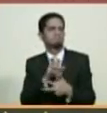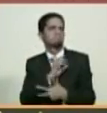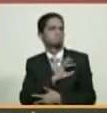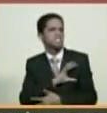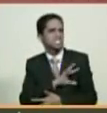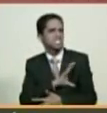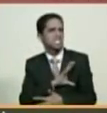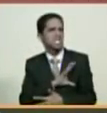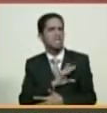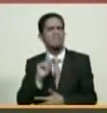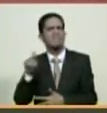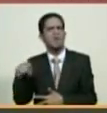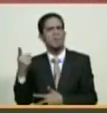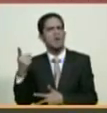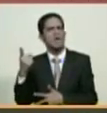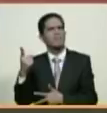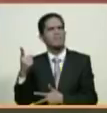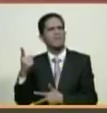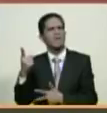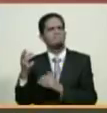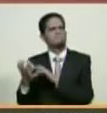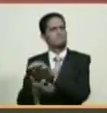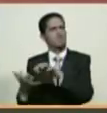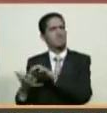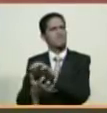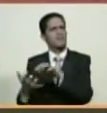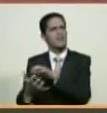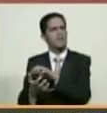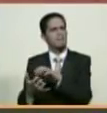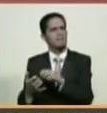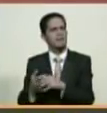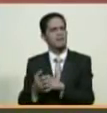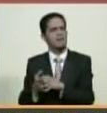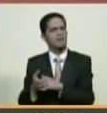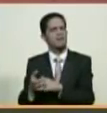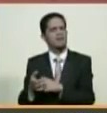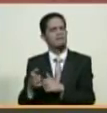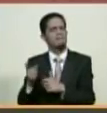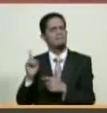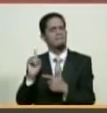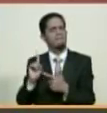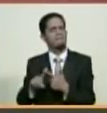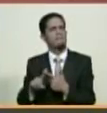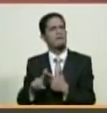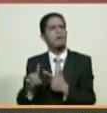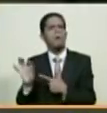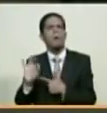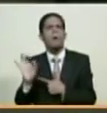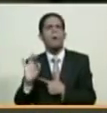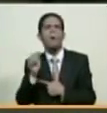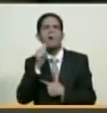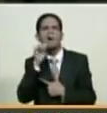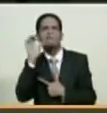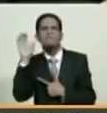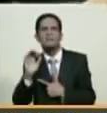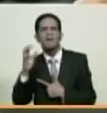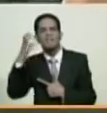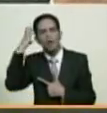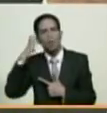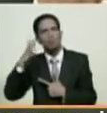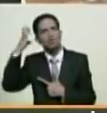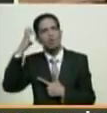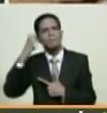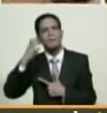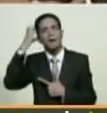después del golpe militar espantoso neoliberal de Augusto Pinochet, o quienes vinieron de Europa cuando Europa